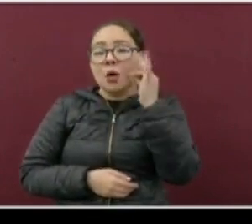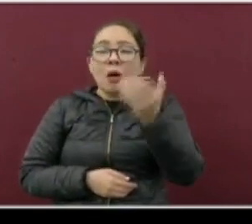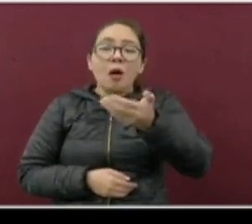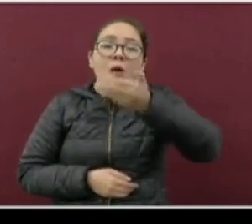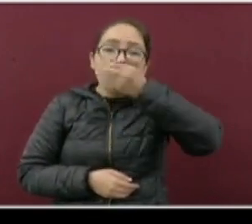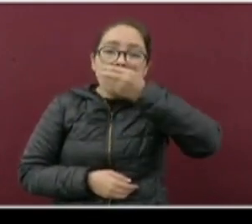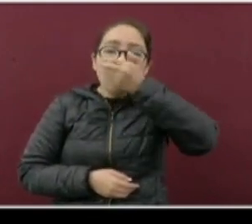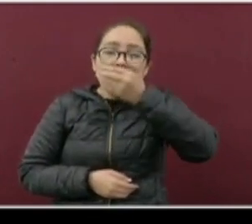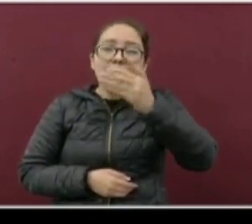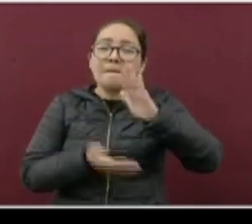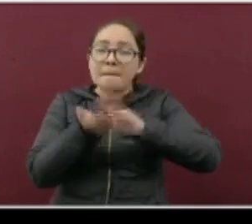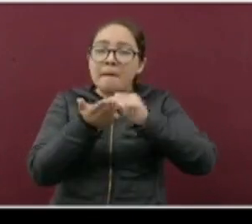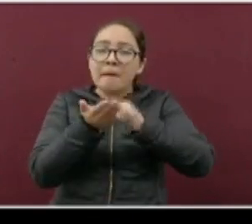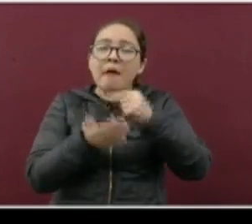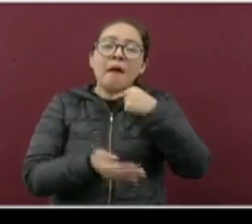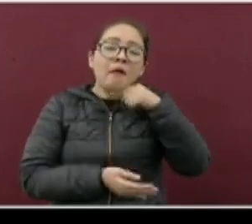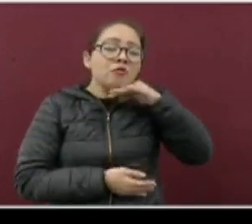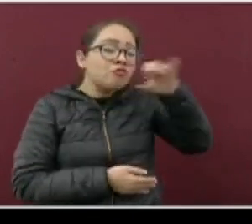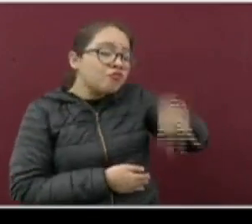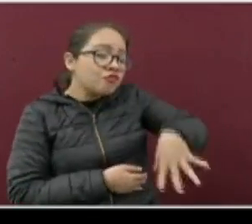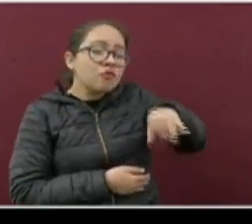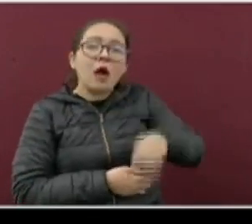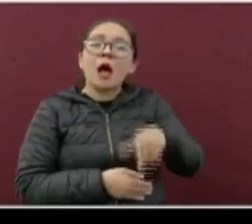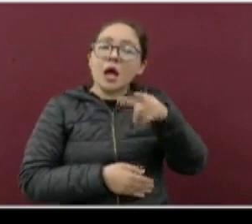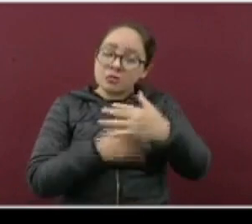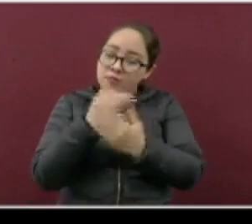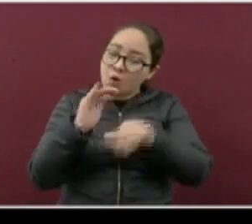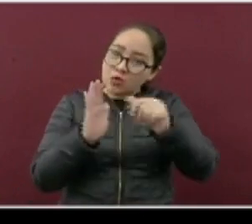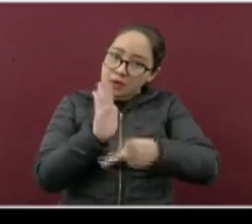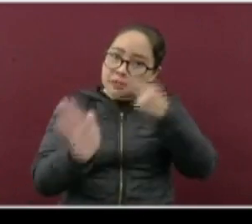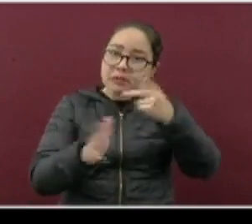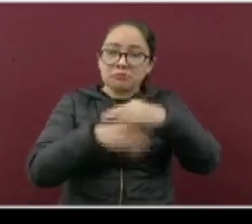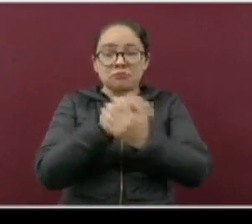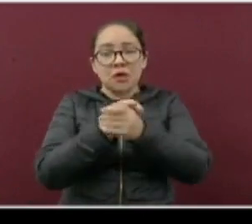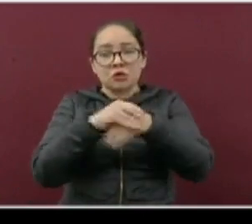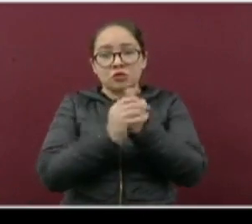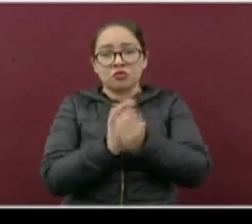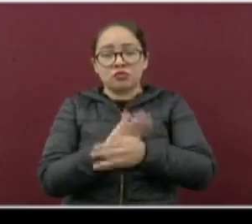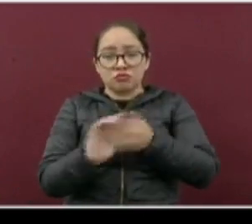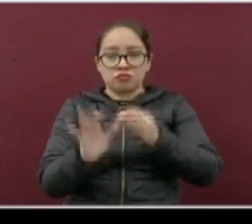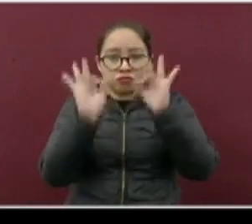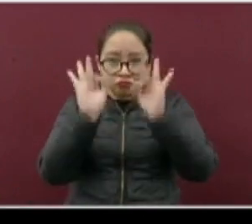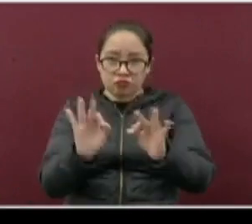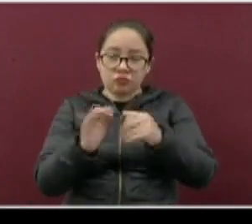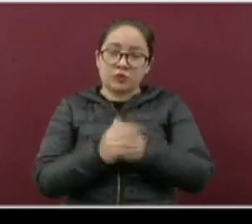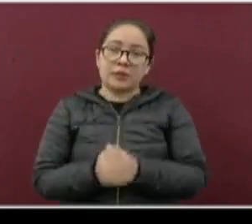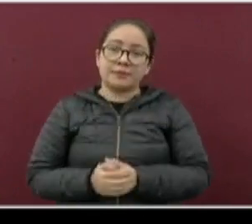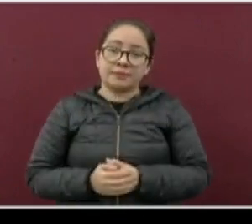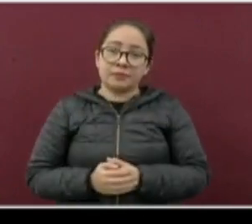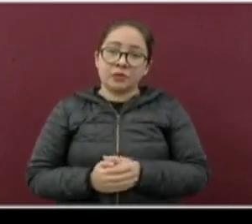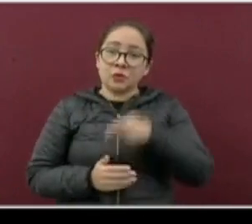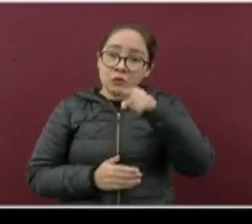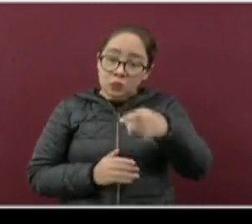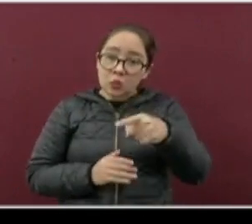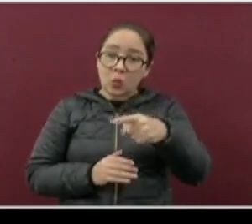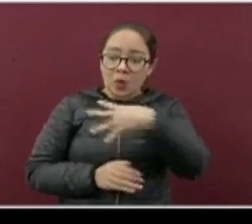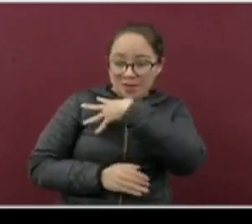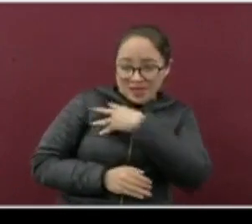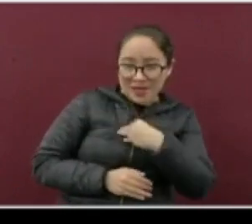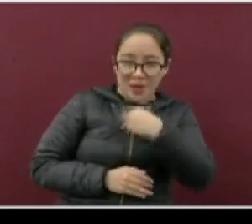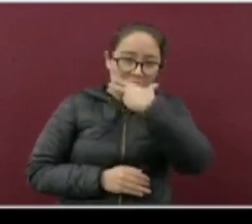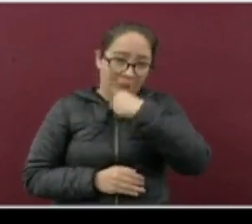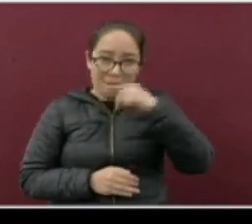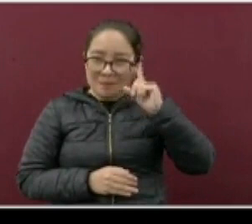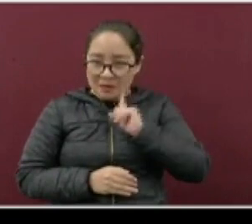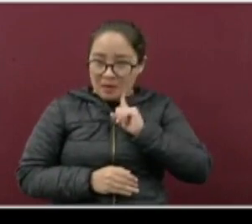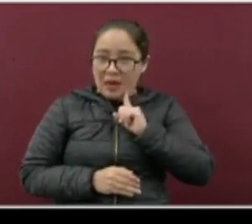pañuelo desechable en un bote de basura y lávese las manos. Enseñe a su hijo o hija y a todas las demás personas